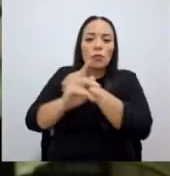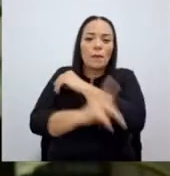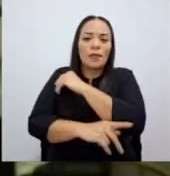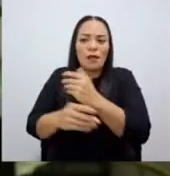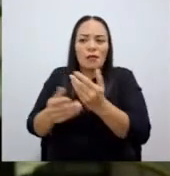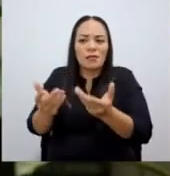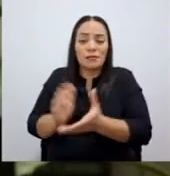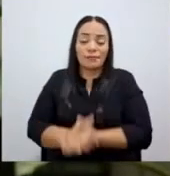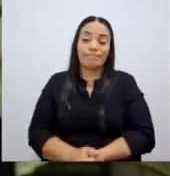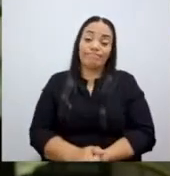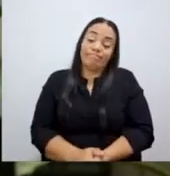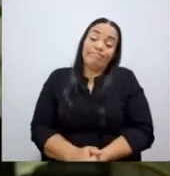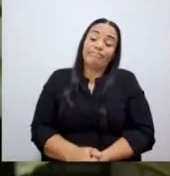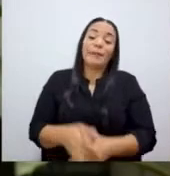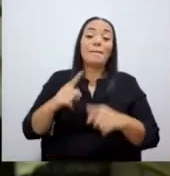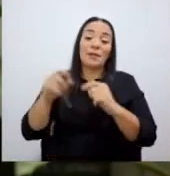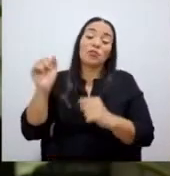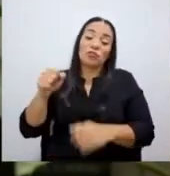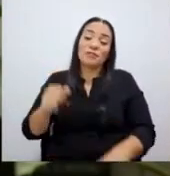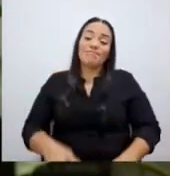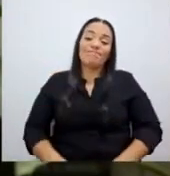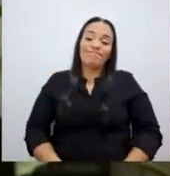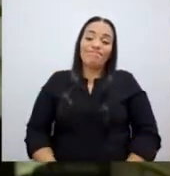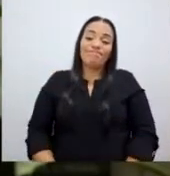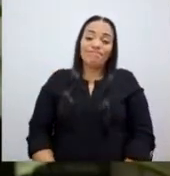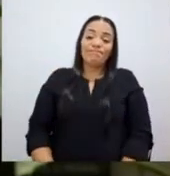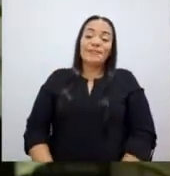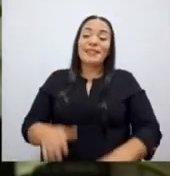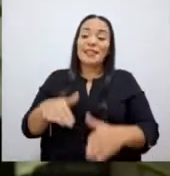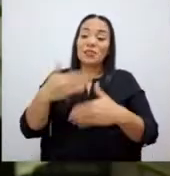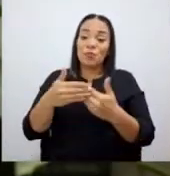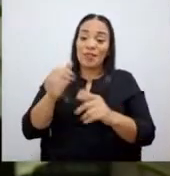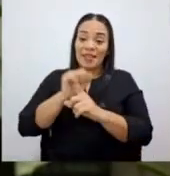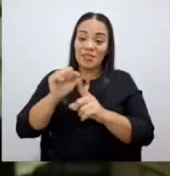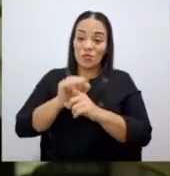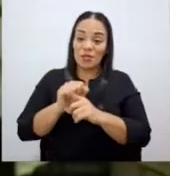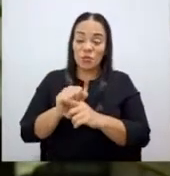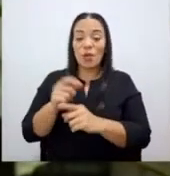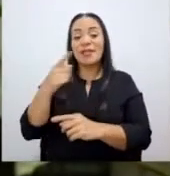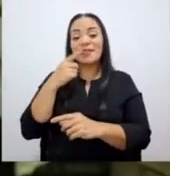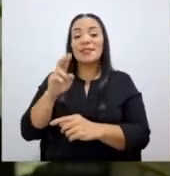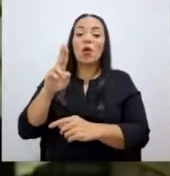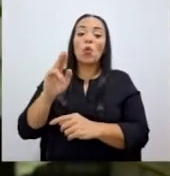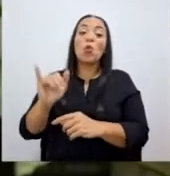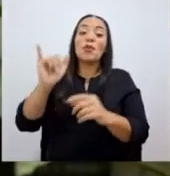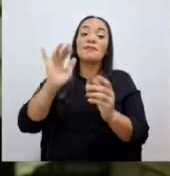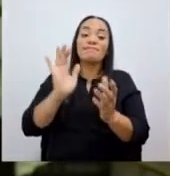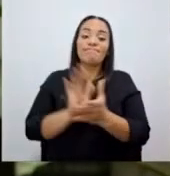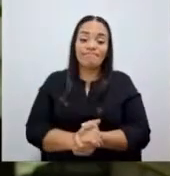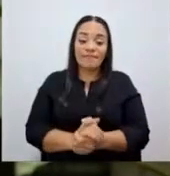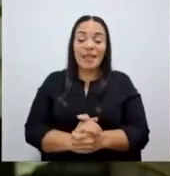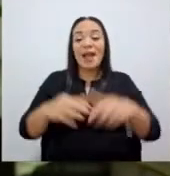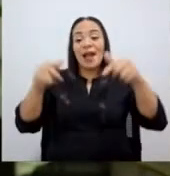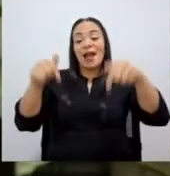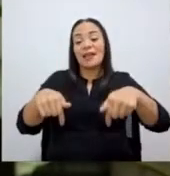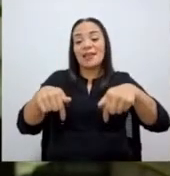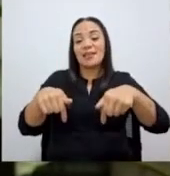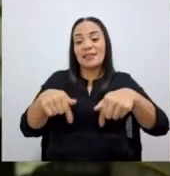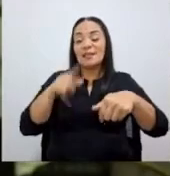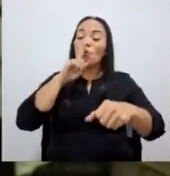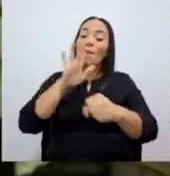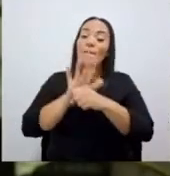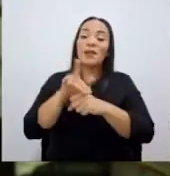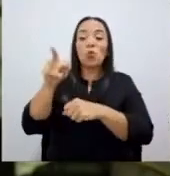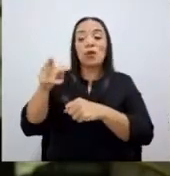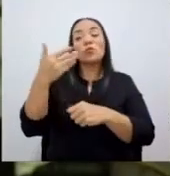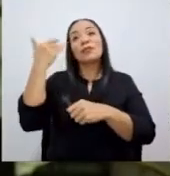Penales. Pero sí, entonces, luego del hecho, dice, uy. Aquí tenía que cumplir con esto.